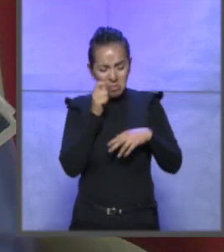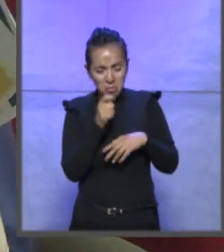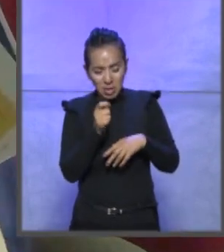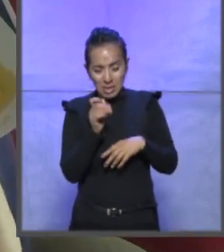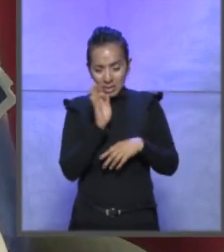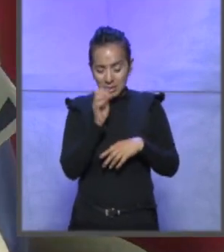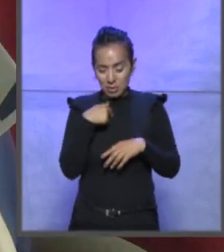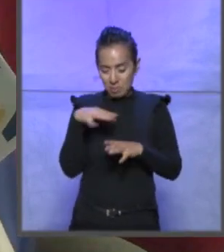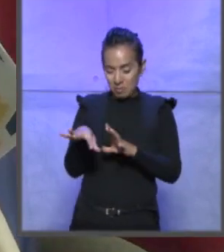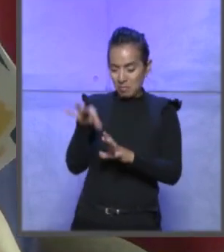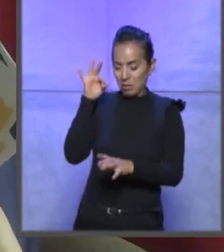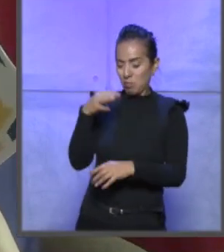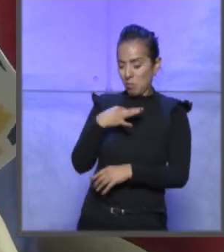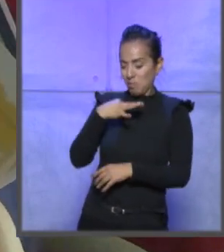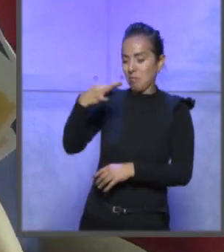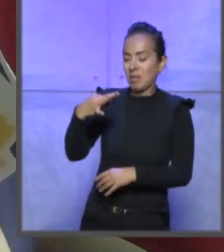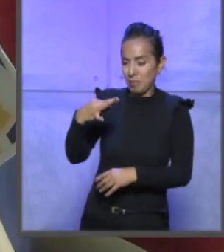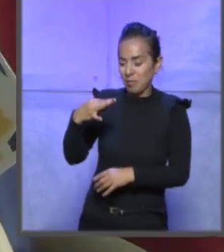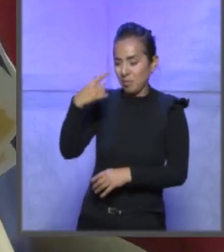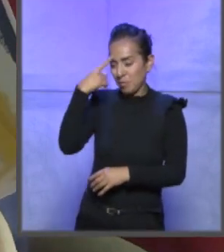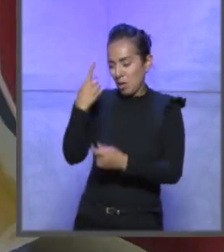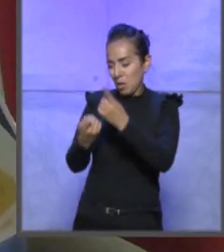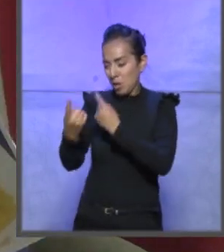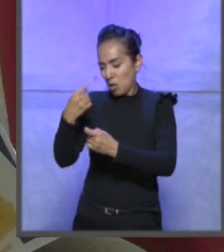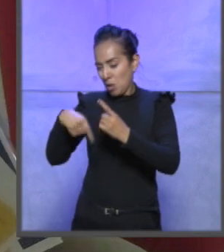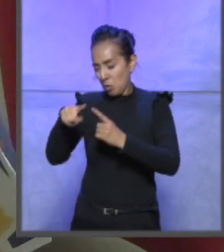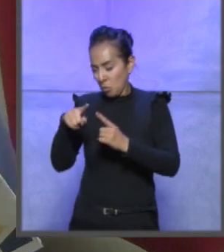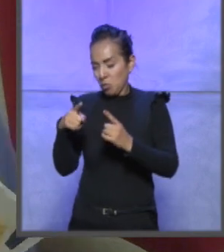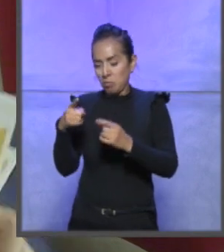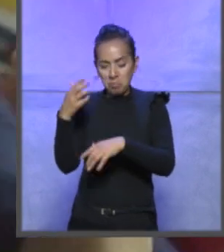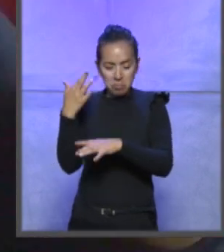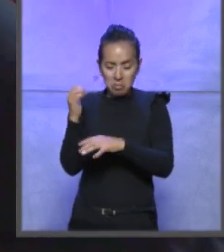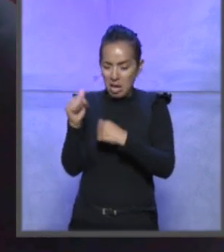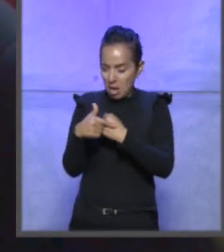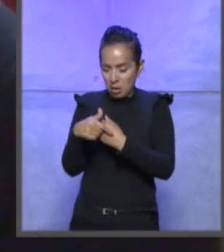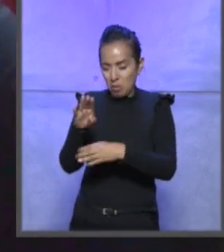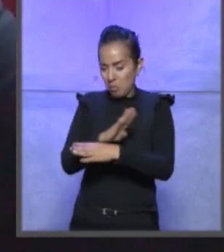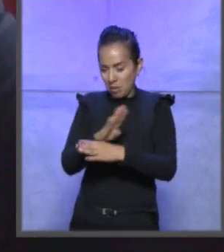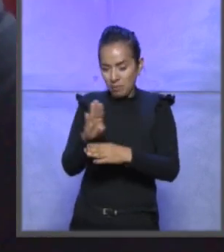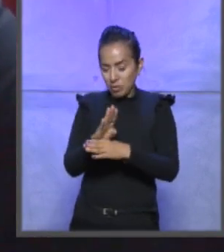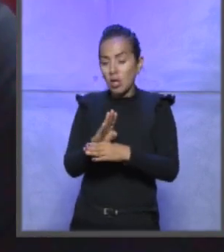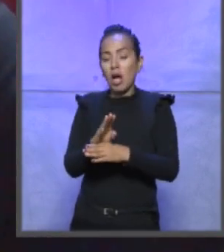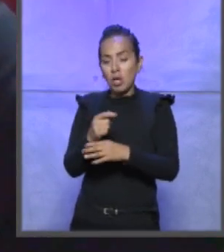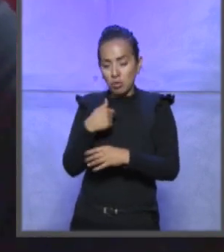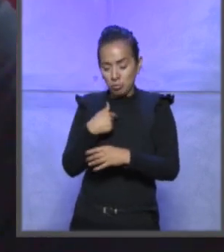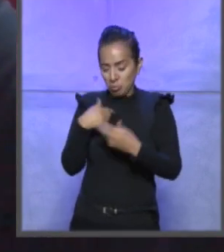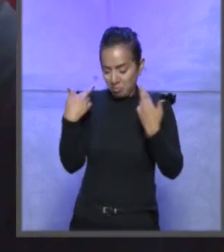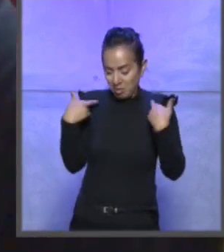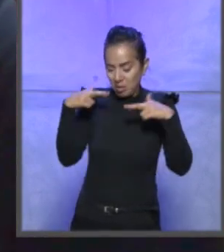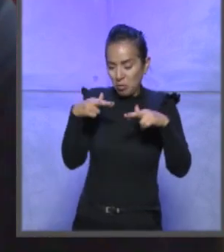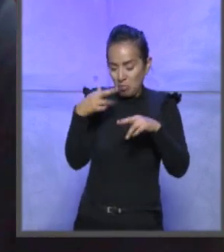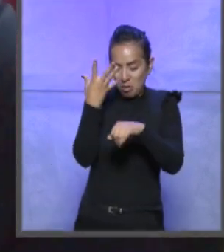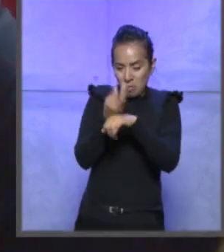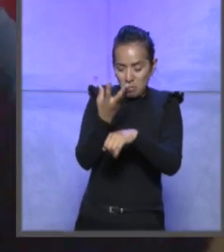implica que si yo soy electo o electa por alguna acción afirmativa, yo tengo que representar los problemas